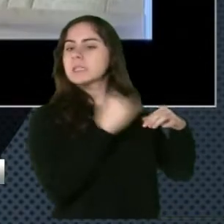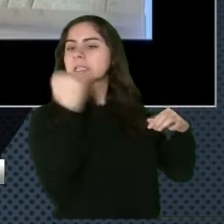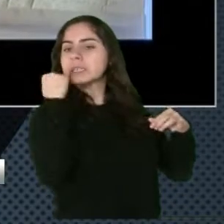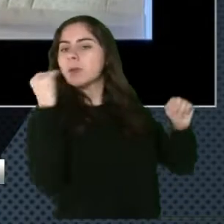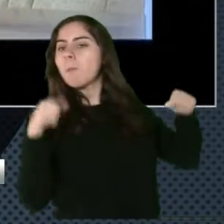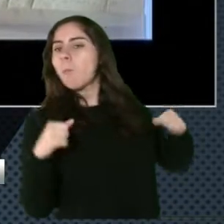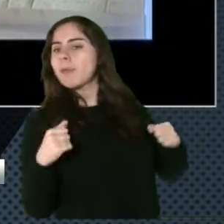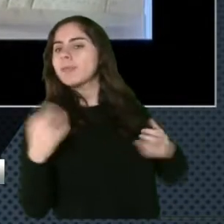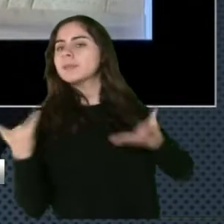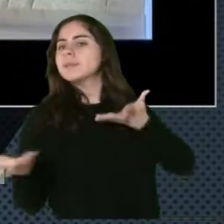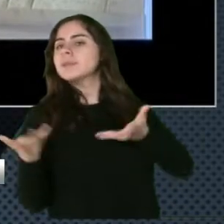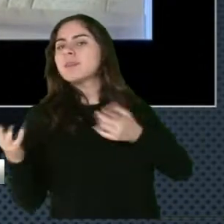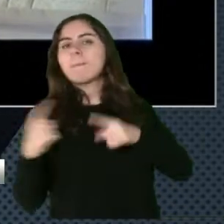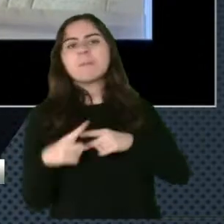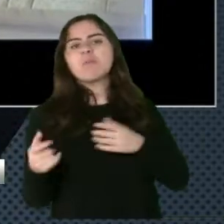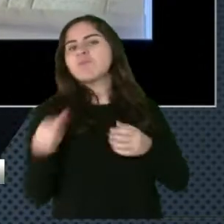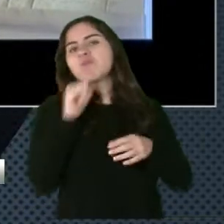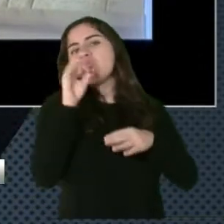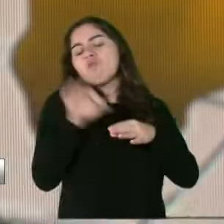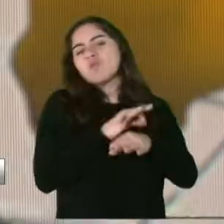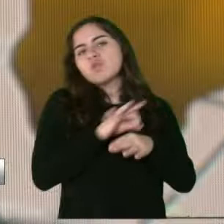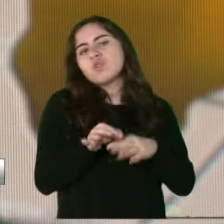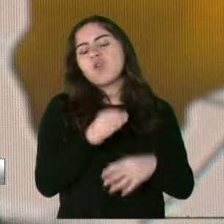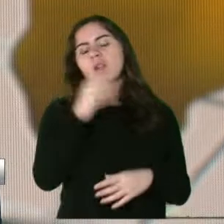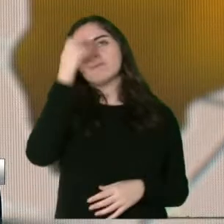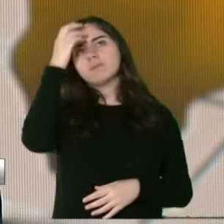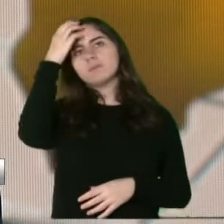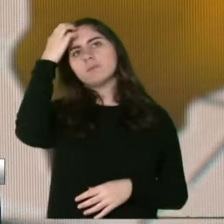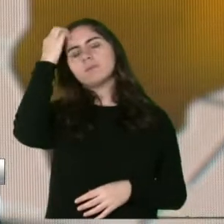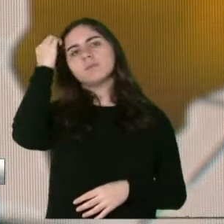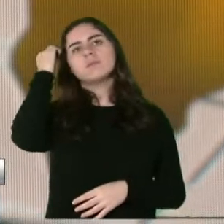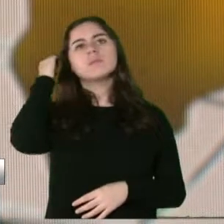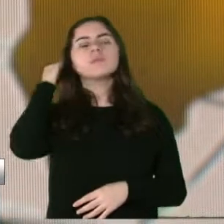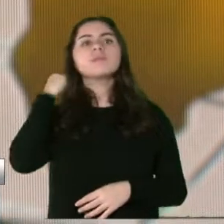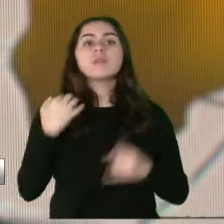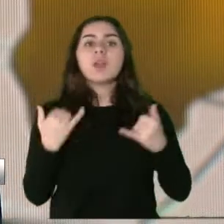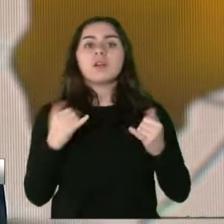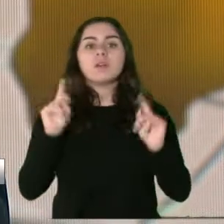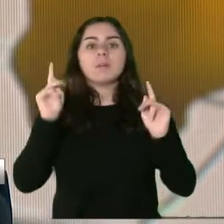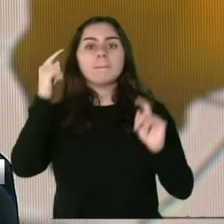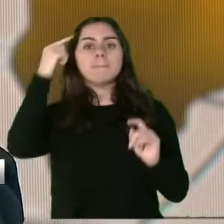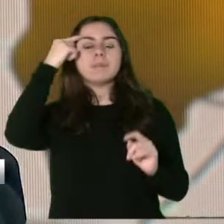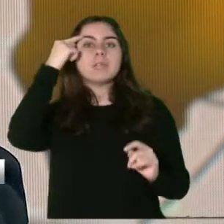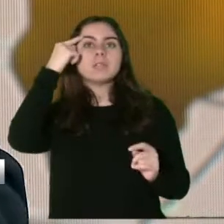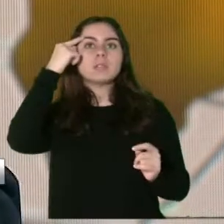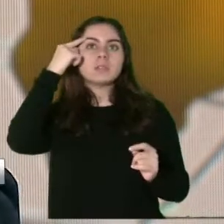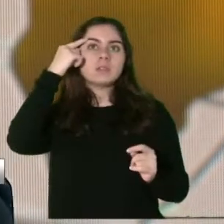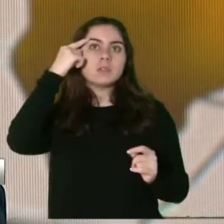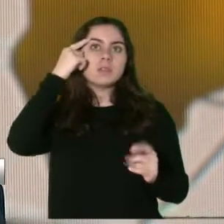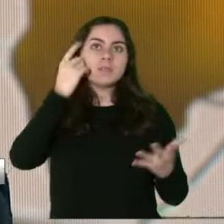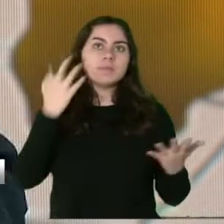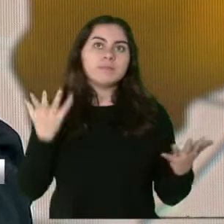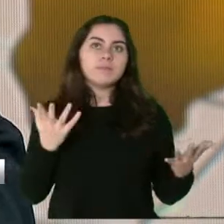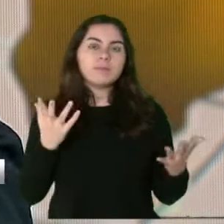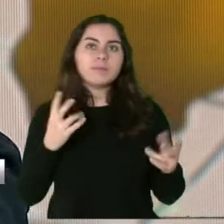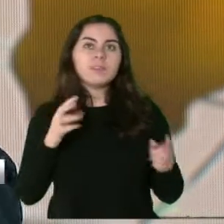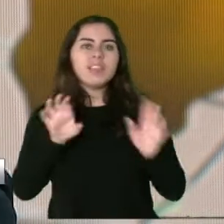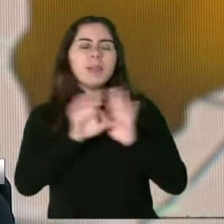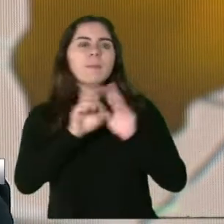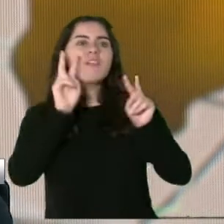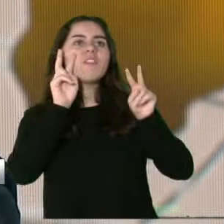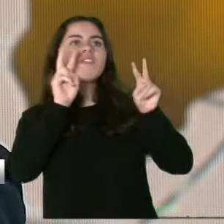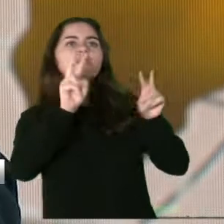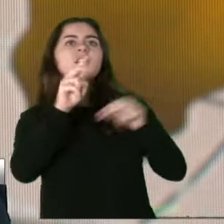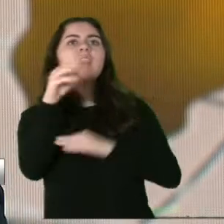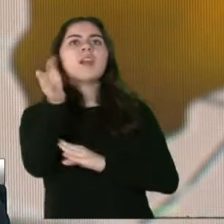de efectividad. Aún así, uno presume que ver una bandera que